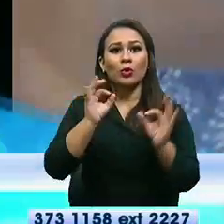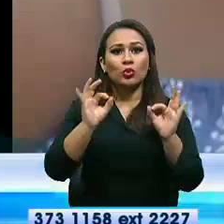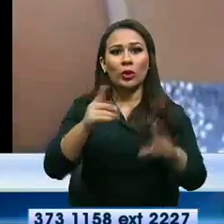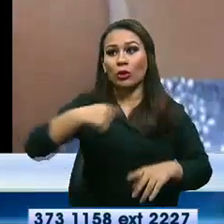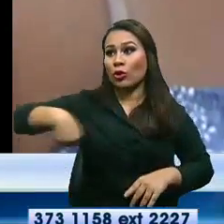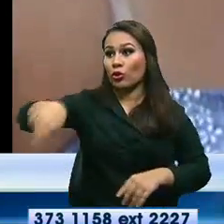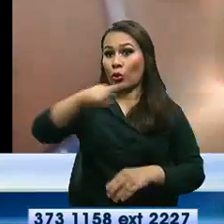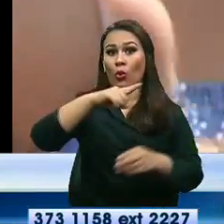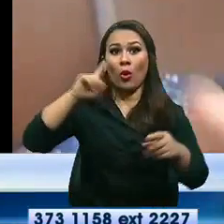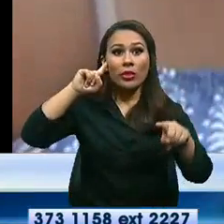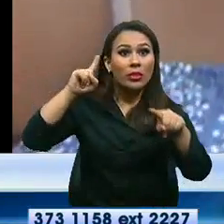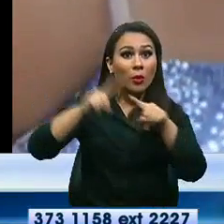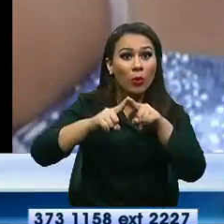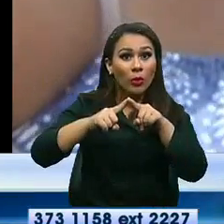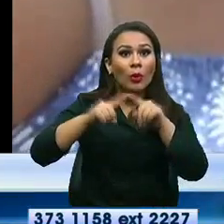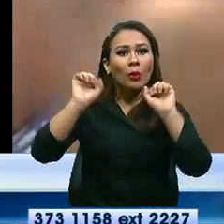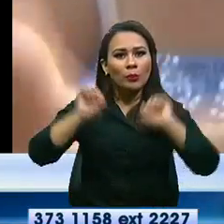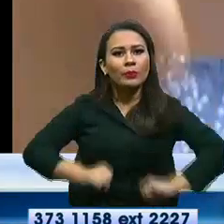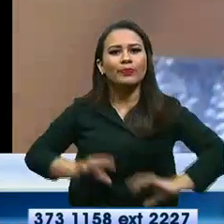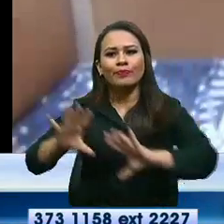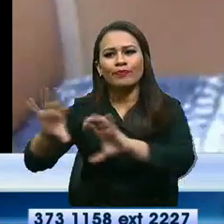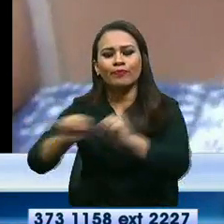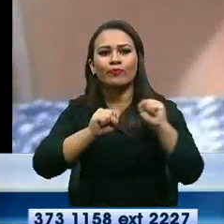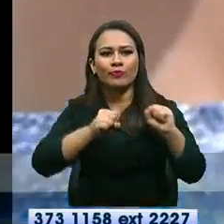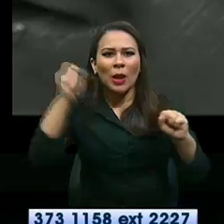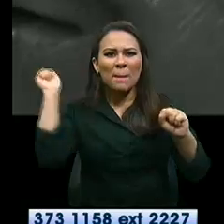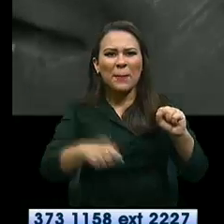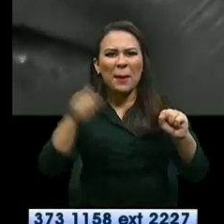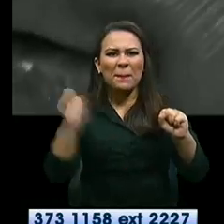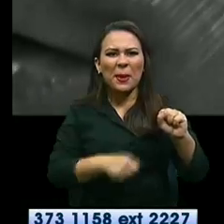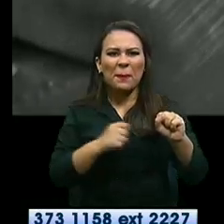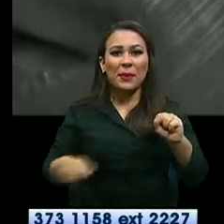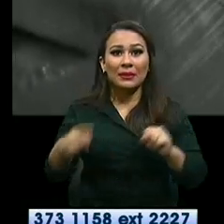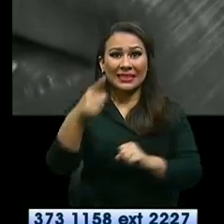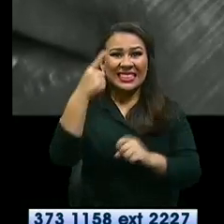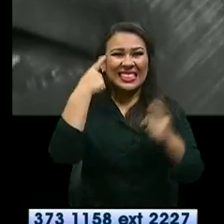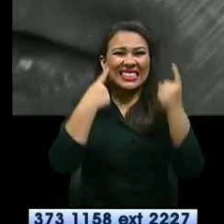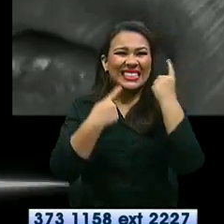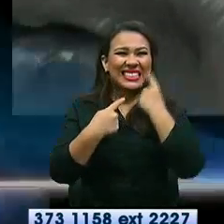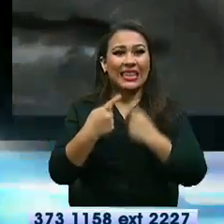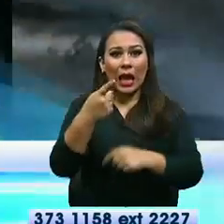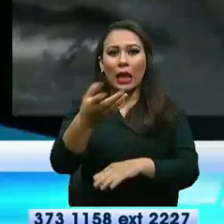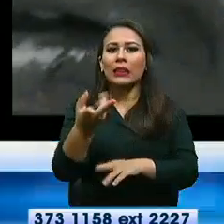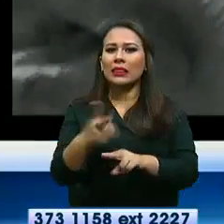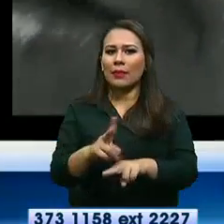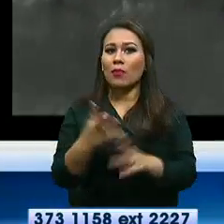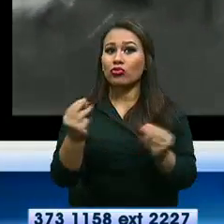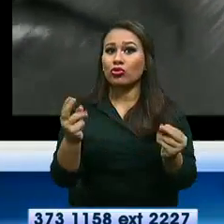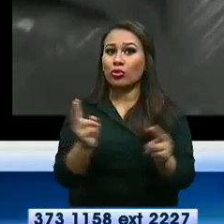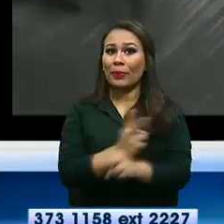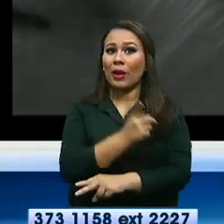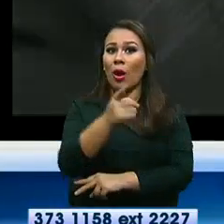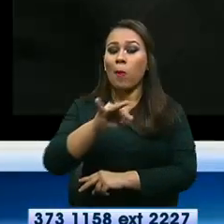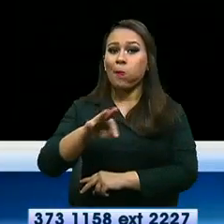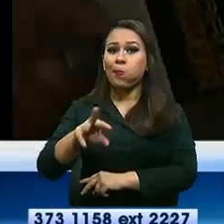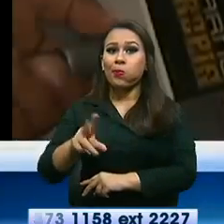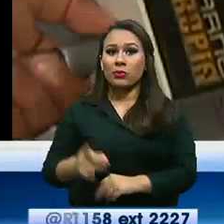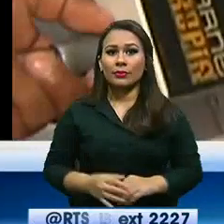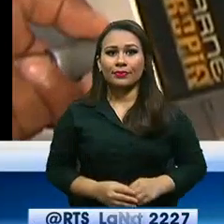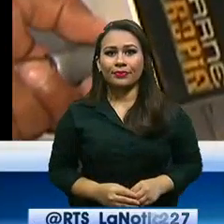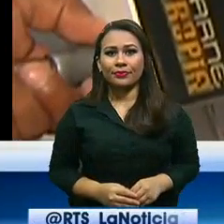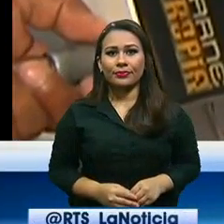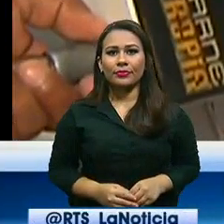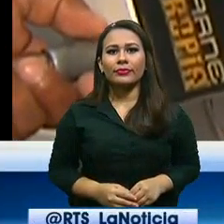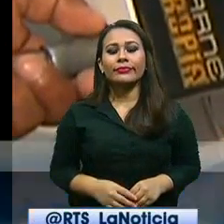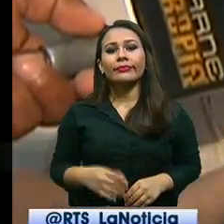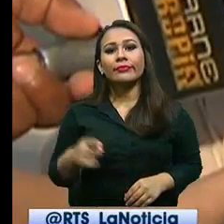se unieron y se lo pudo atrapar y se le dio lo que merecía. El detenido está siendo investigado por el delito de robo simple. Y este delito